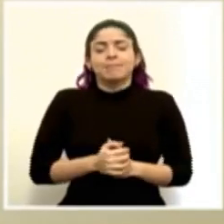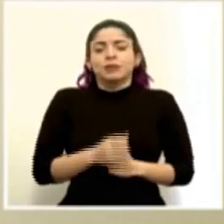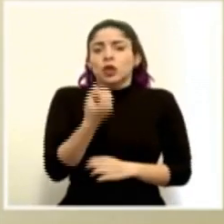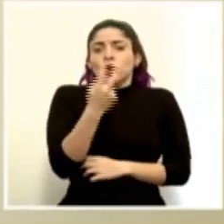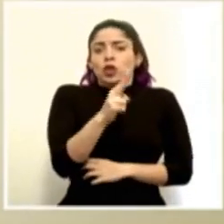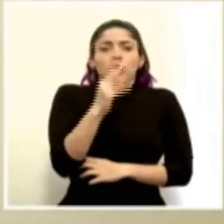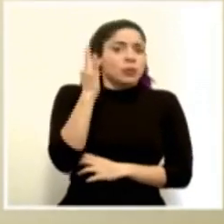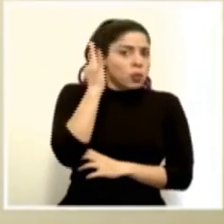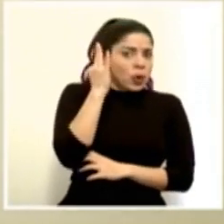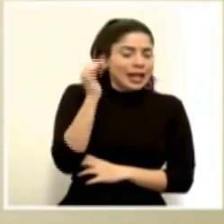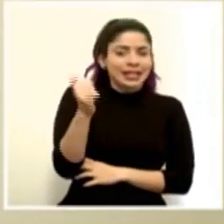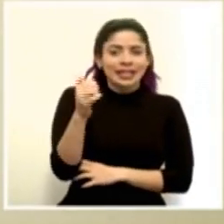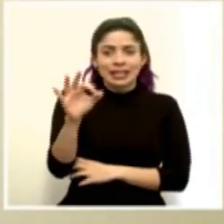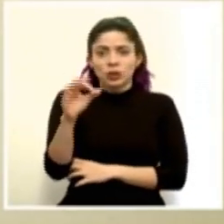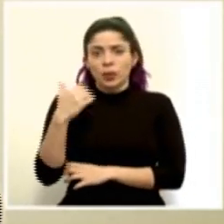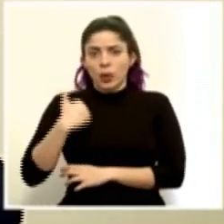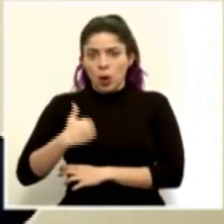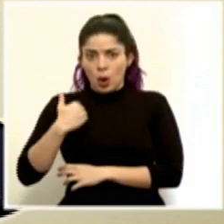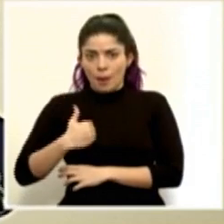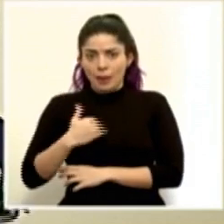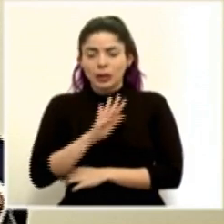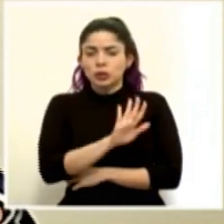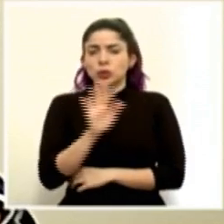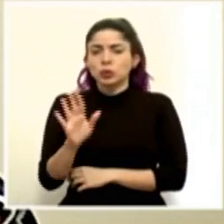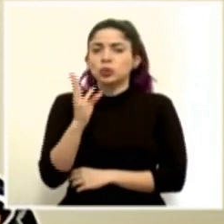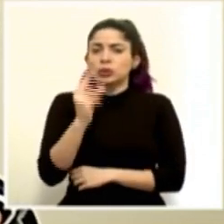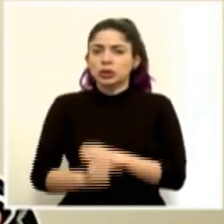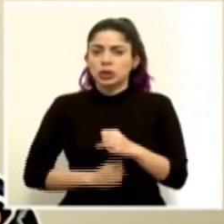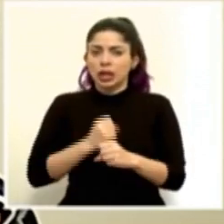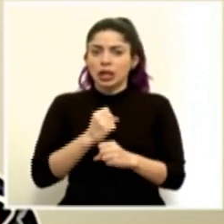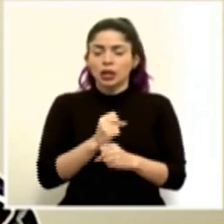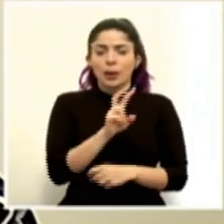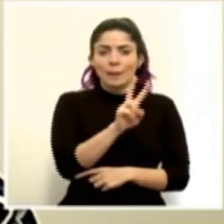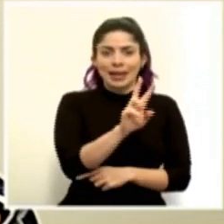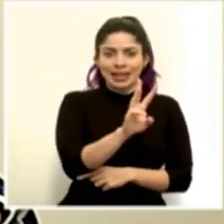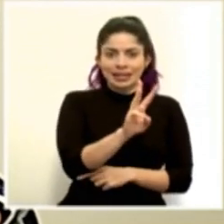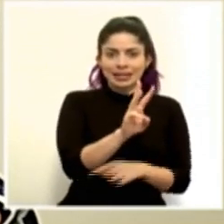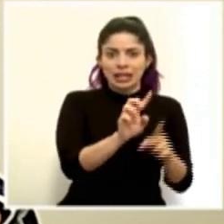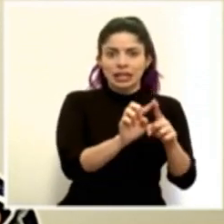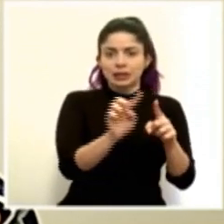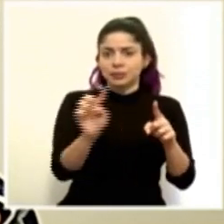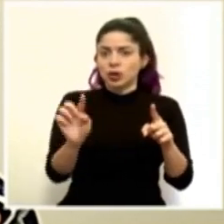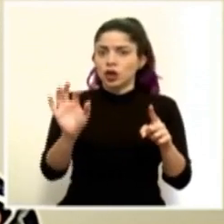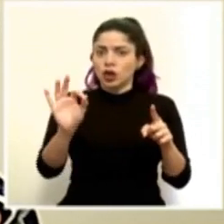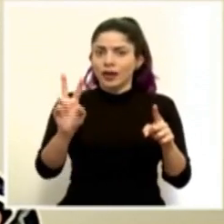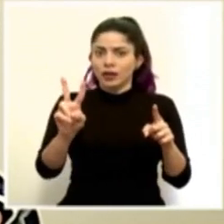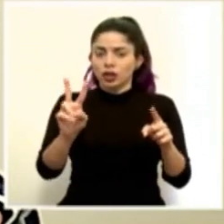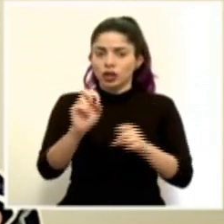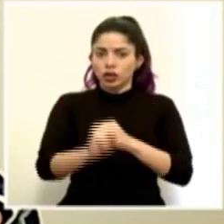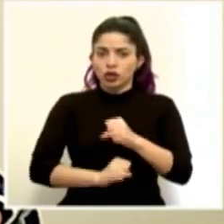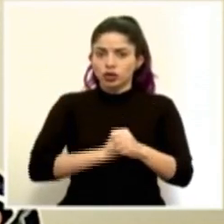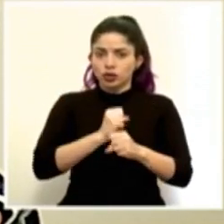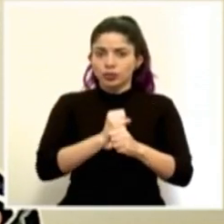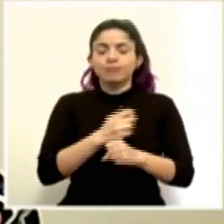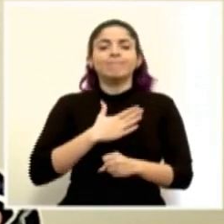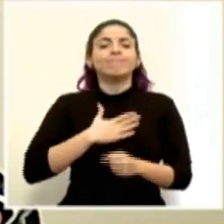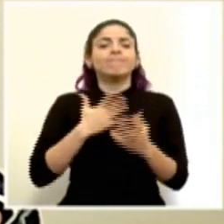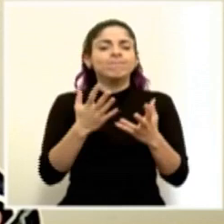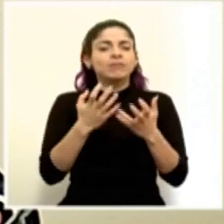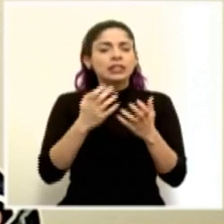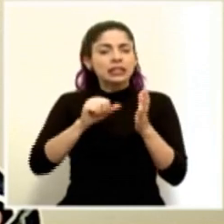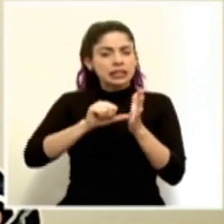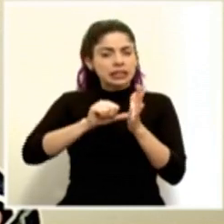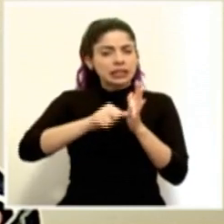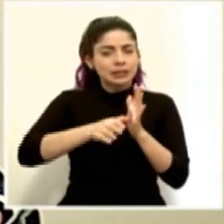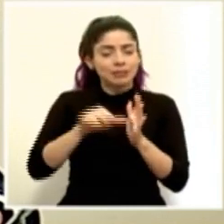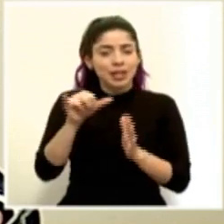12 mujeres y 19 hombres. El rango de edad va desde los 26 hasta los 92 años. Y yo quiero aquí puntualizar